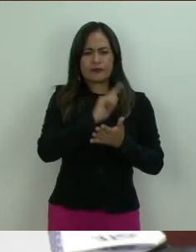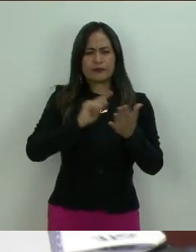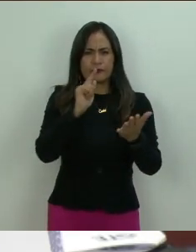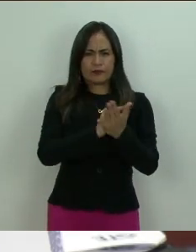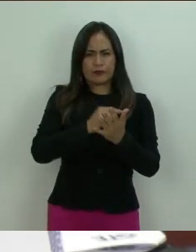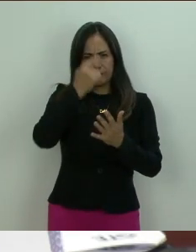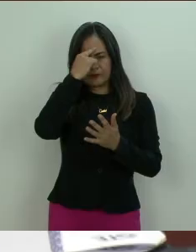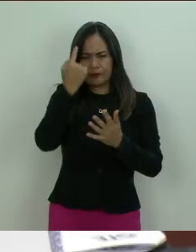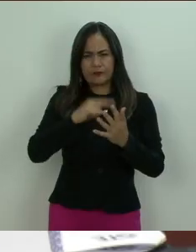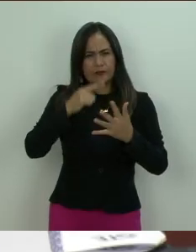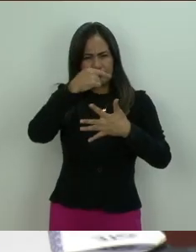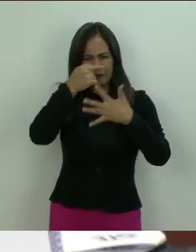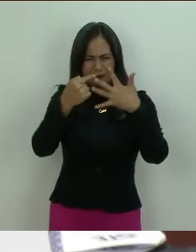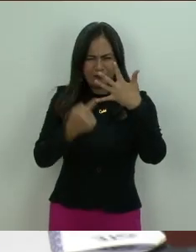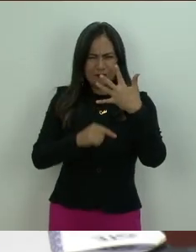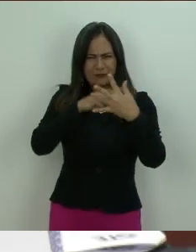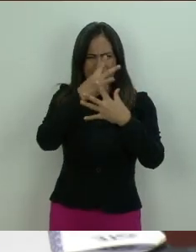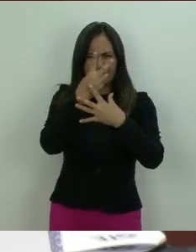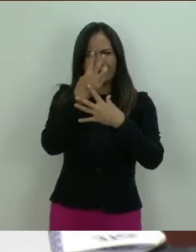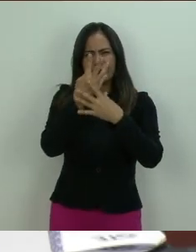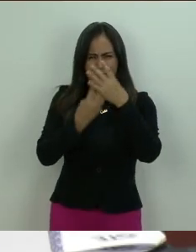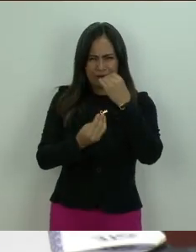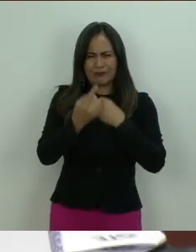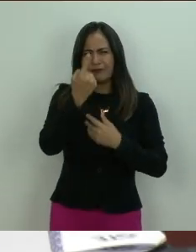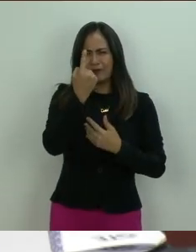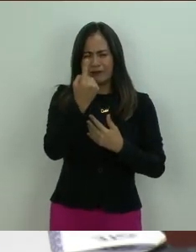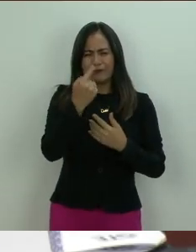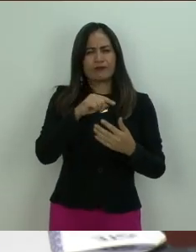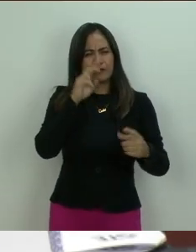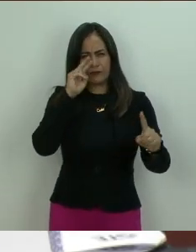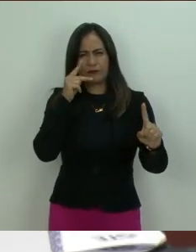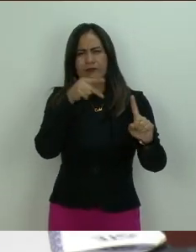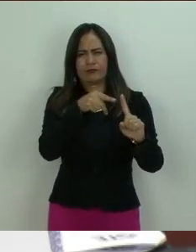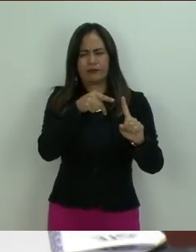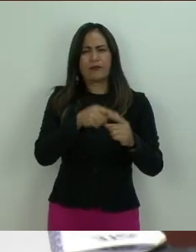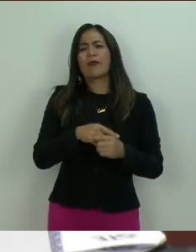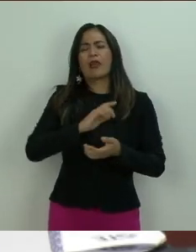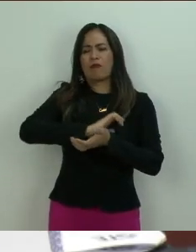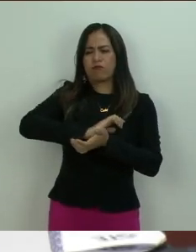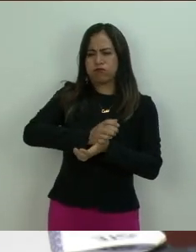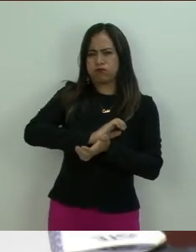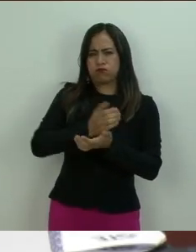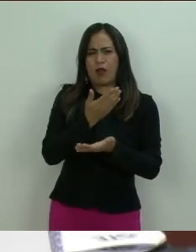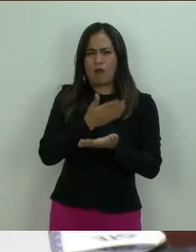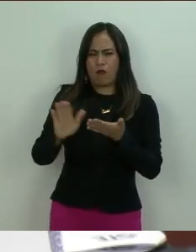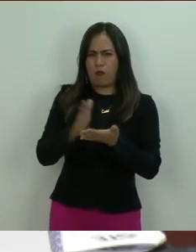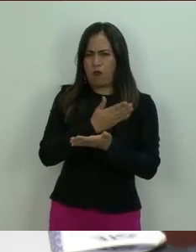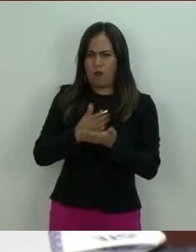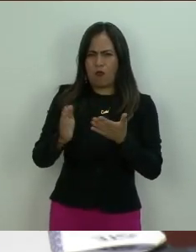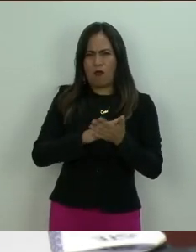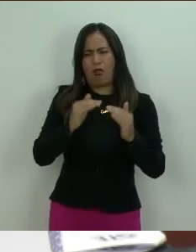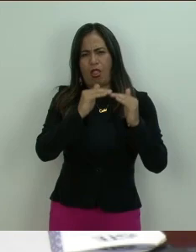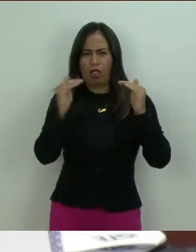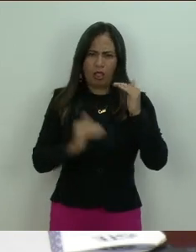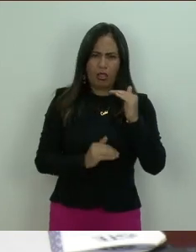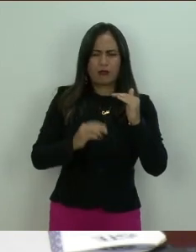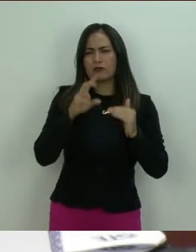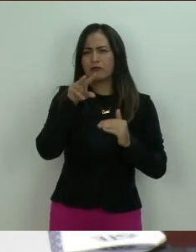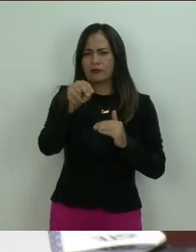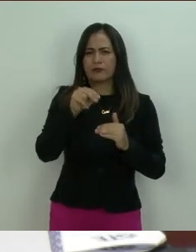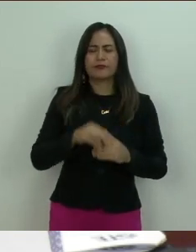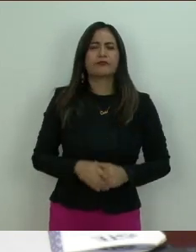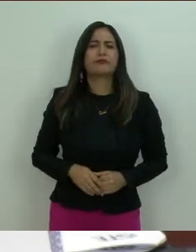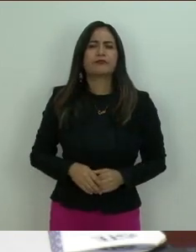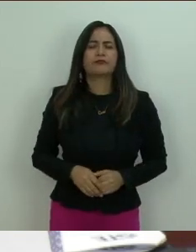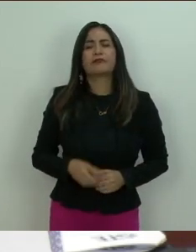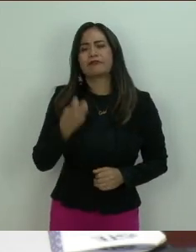enfoque interseccional que consideren todas las dimensiones para evitar cualquier forma de exclusión o trato desigual. Su propósito